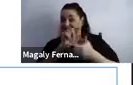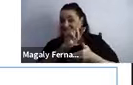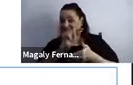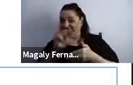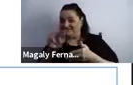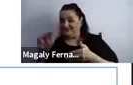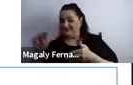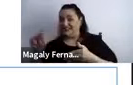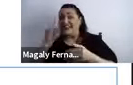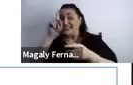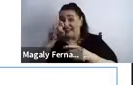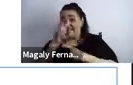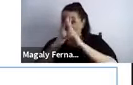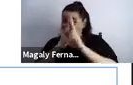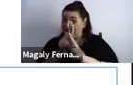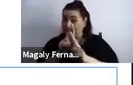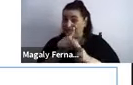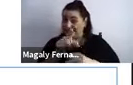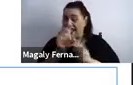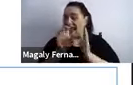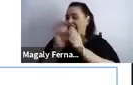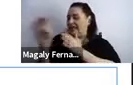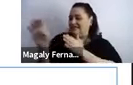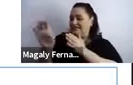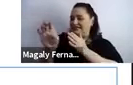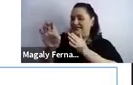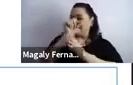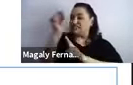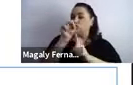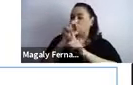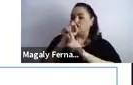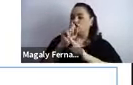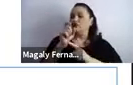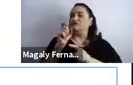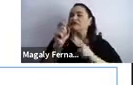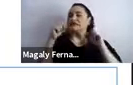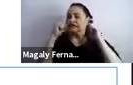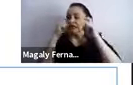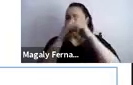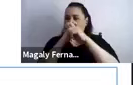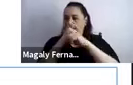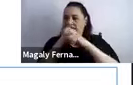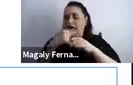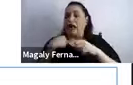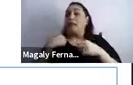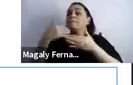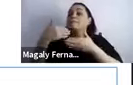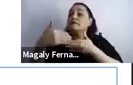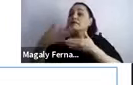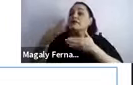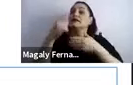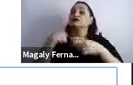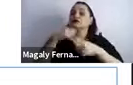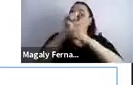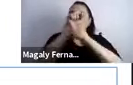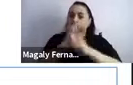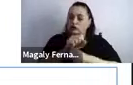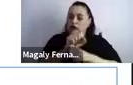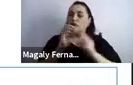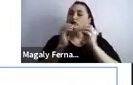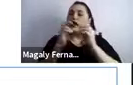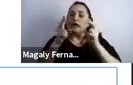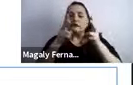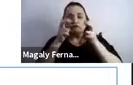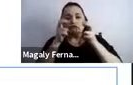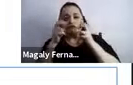respetamos nos evitaría esta situación dramática mientras nos acostumbramos y nos preparamos y tenemos más conocimiento